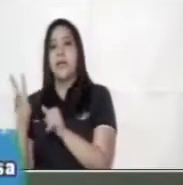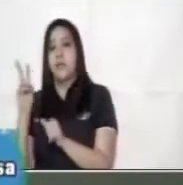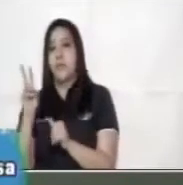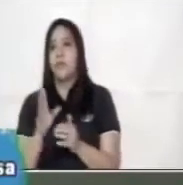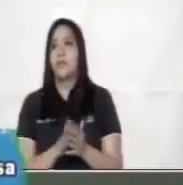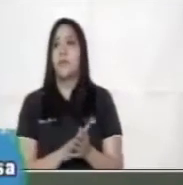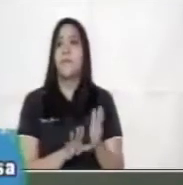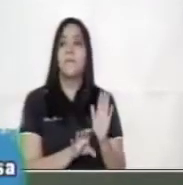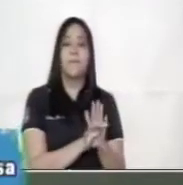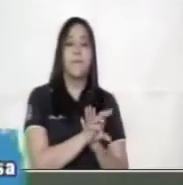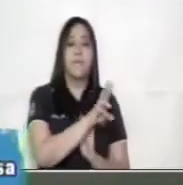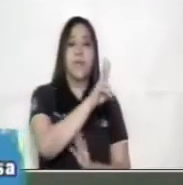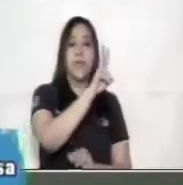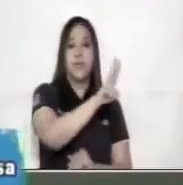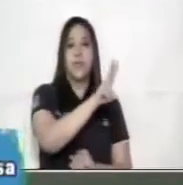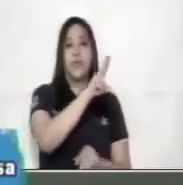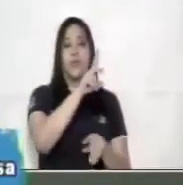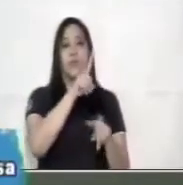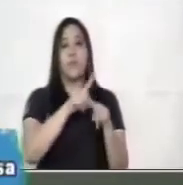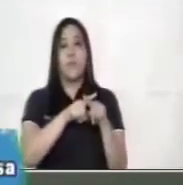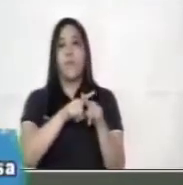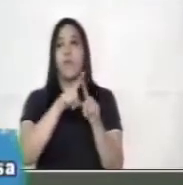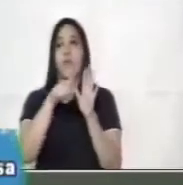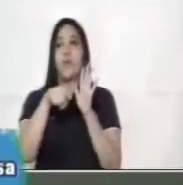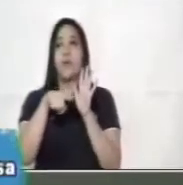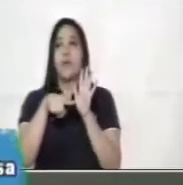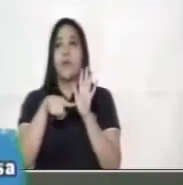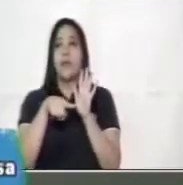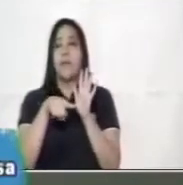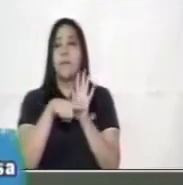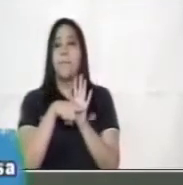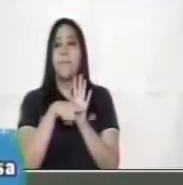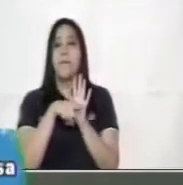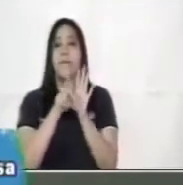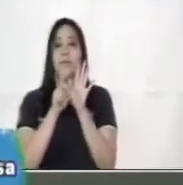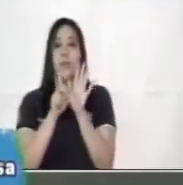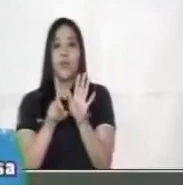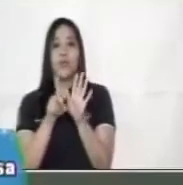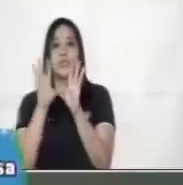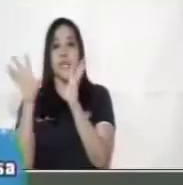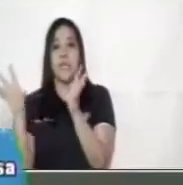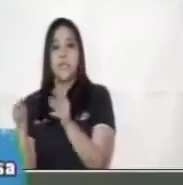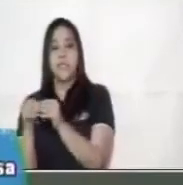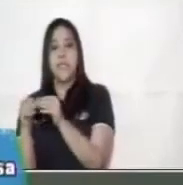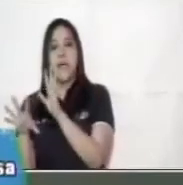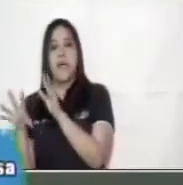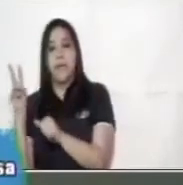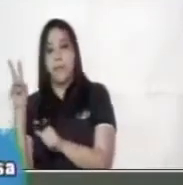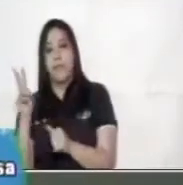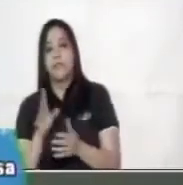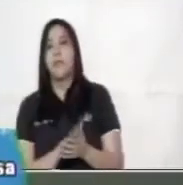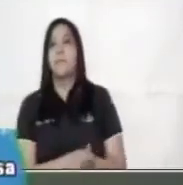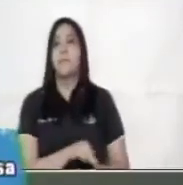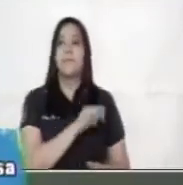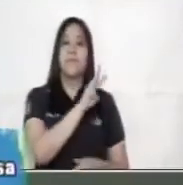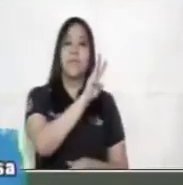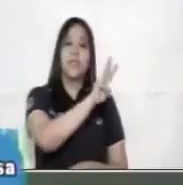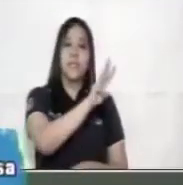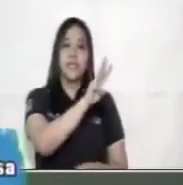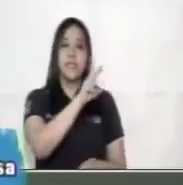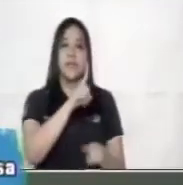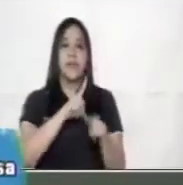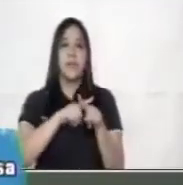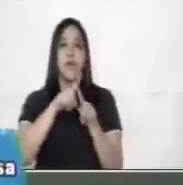6 me dará 12, pero por 6, negativo. 3 por